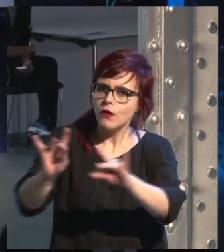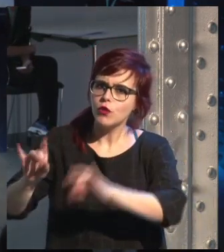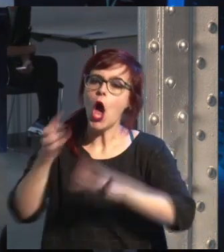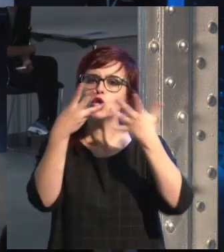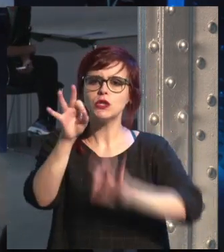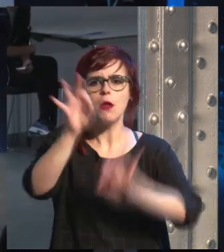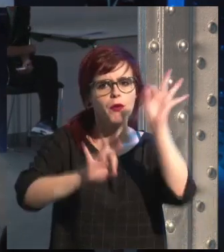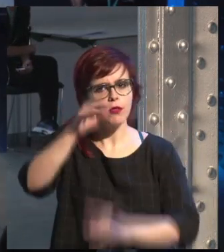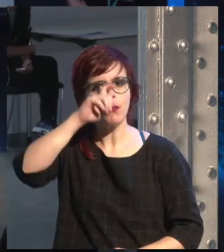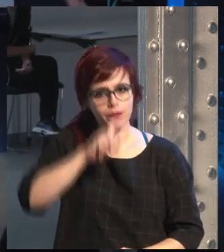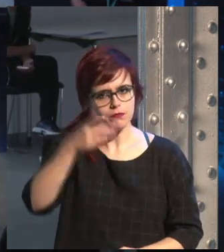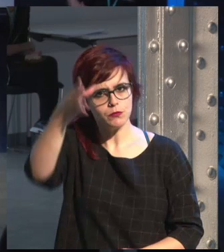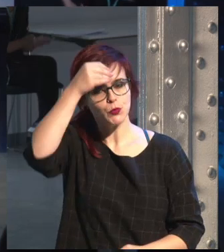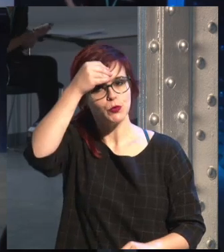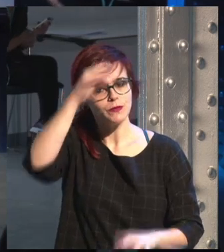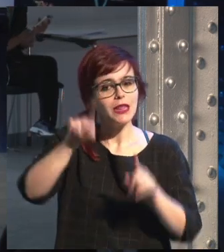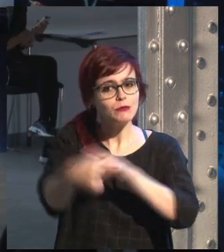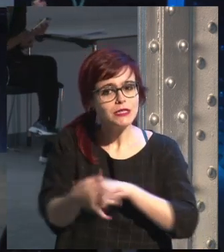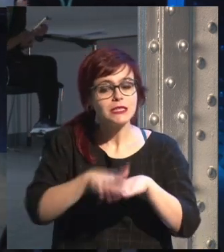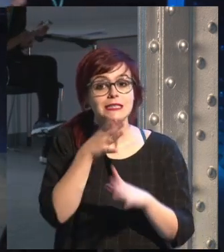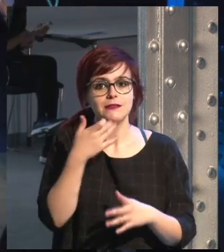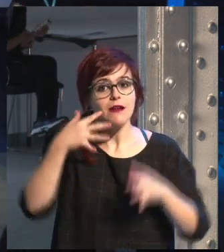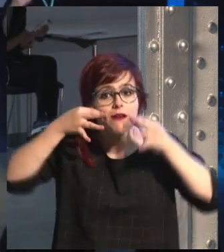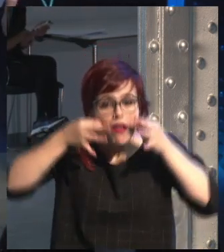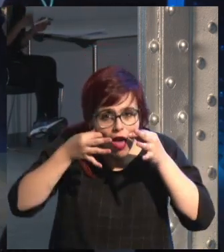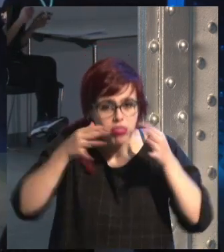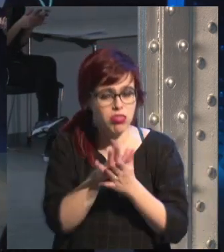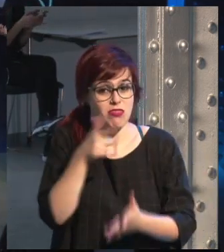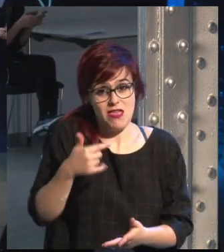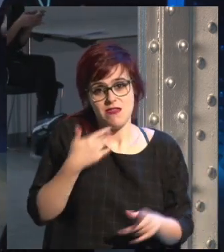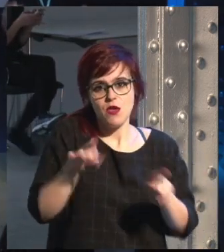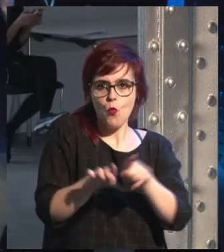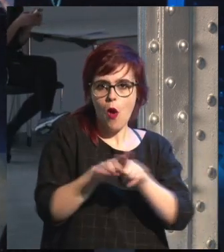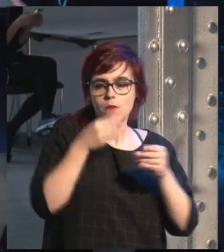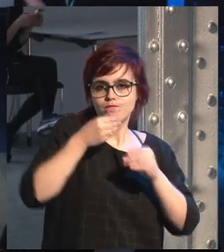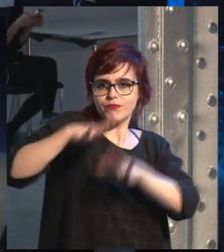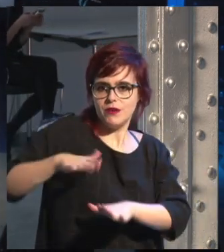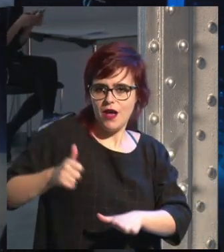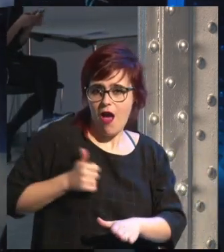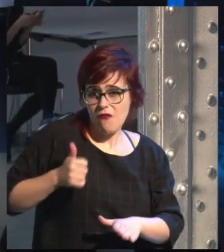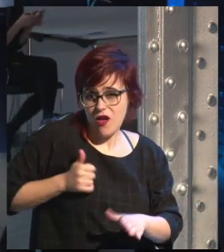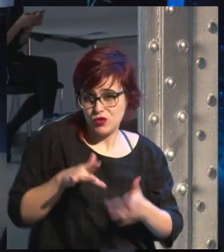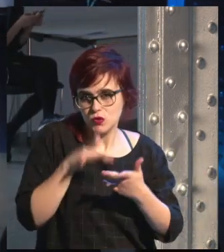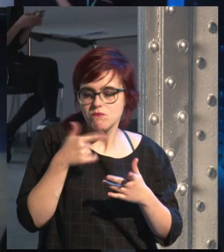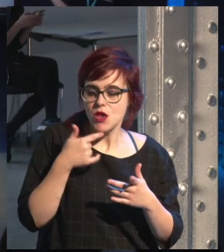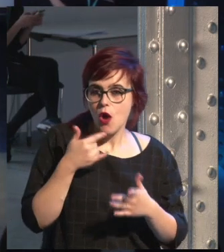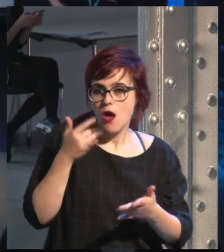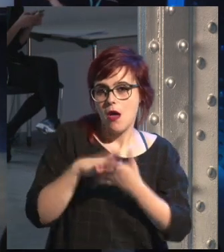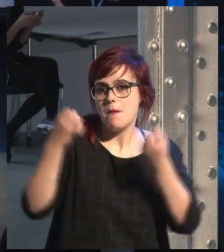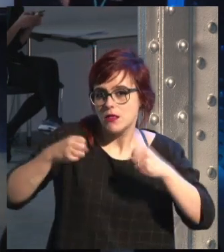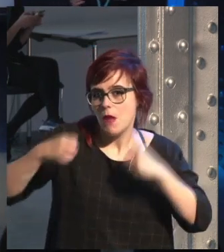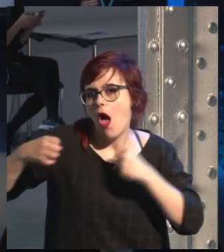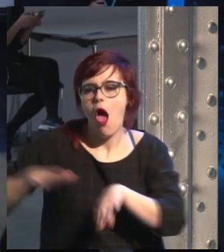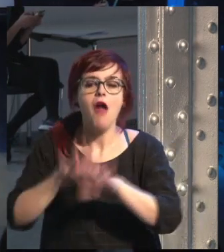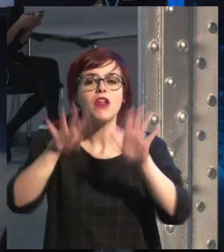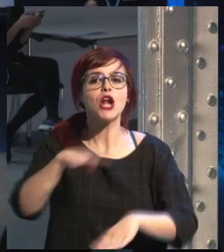enseñan. Y si además yo simulo la realidad de lo que voy a hacer o de lo que estoy aprendiendo, pues entonces me queda prácticamente el recuerdo del